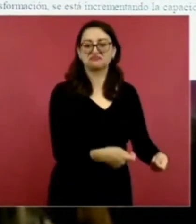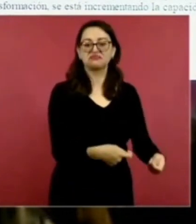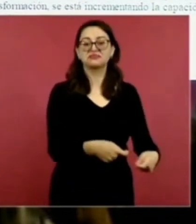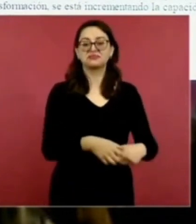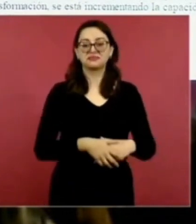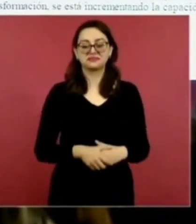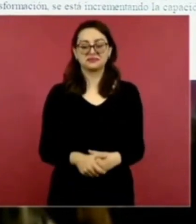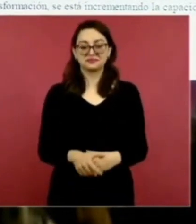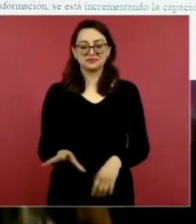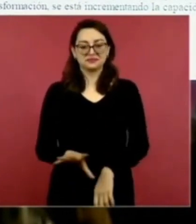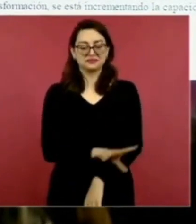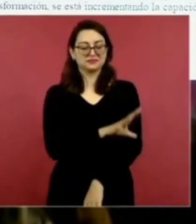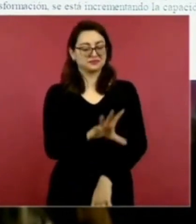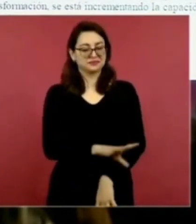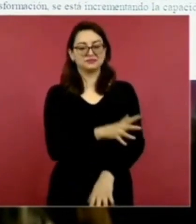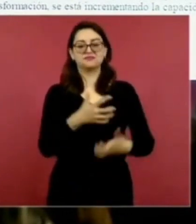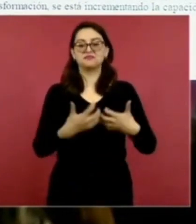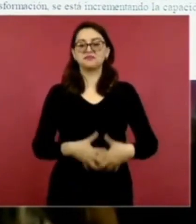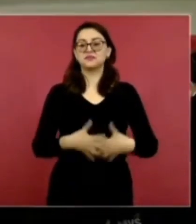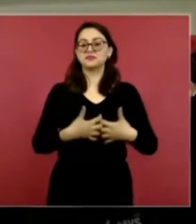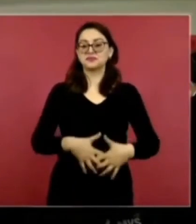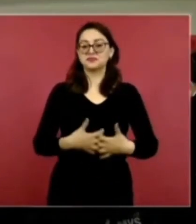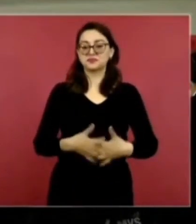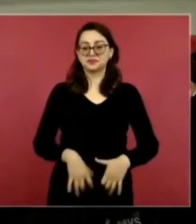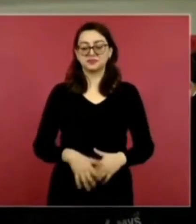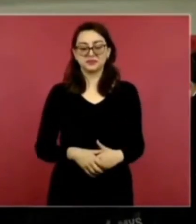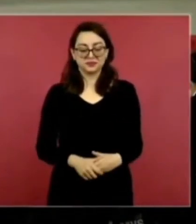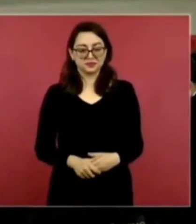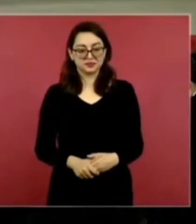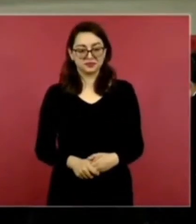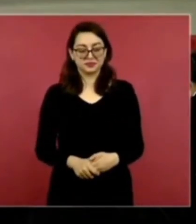de generación de energía eléctrica.